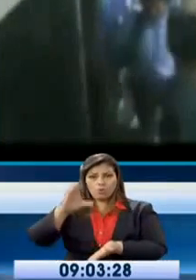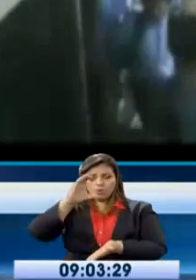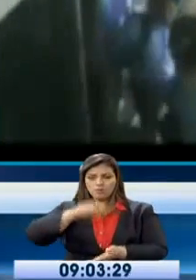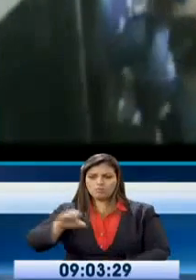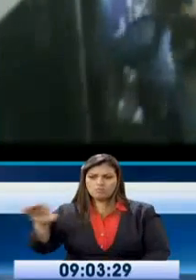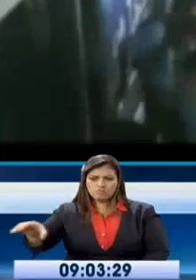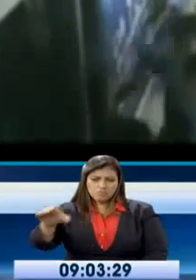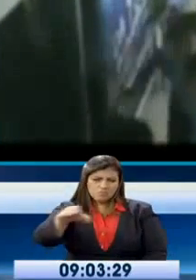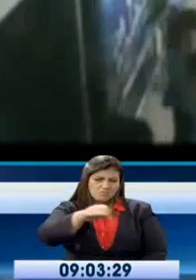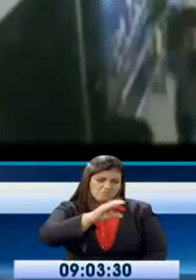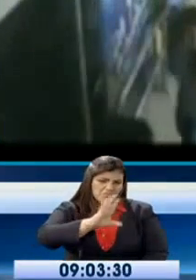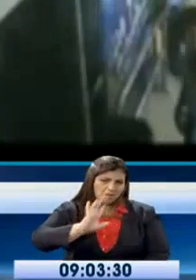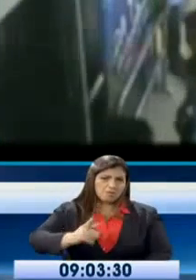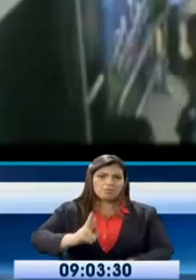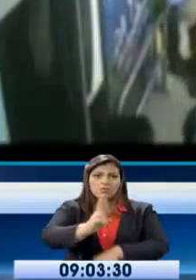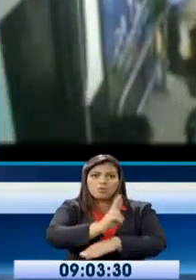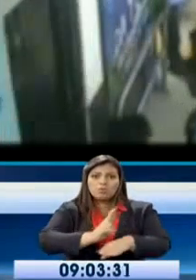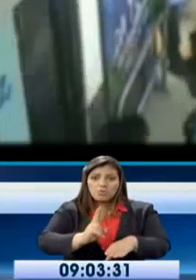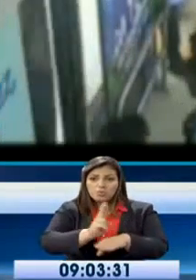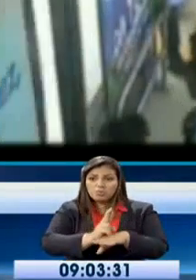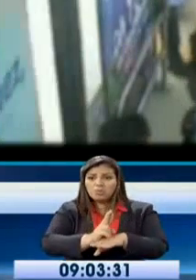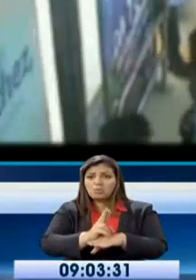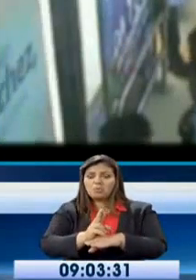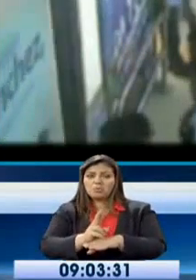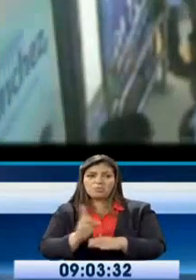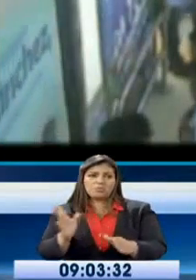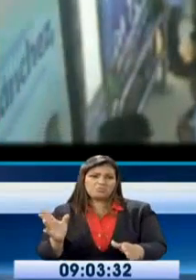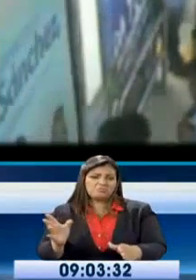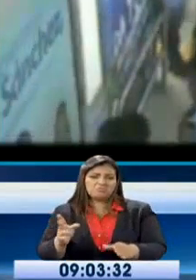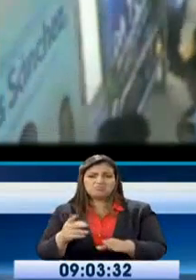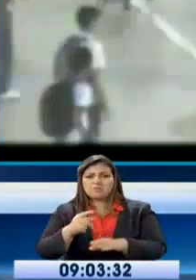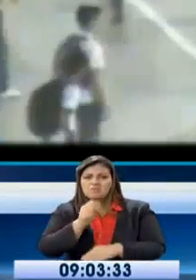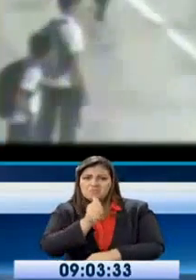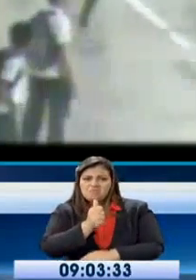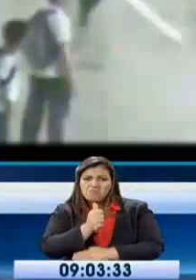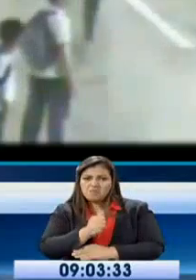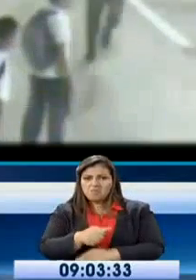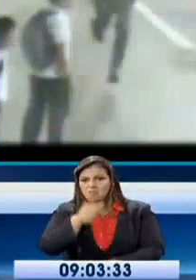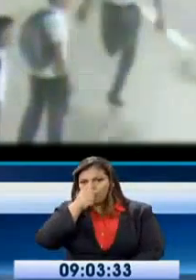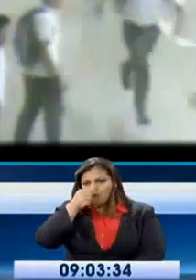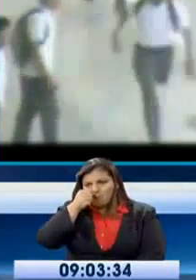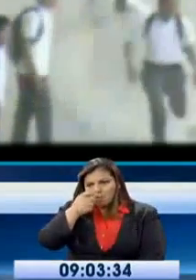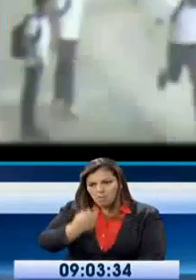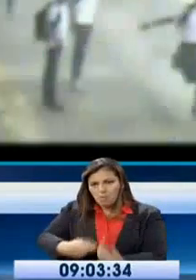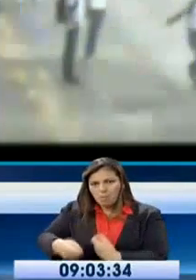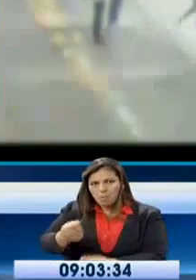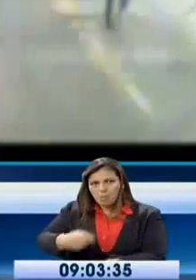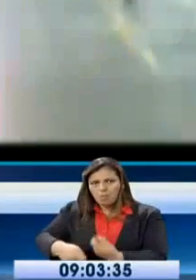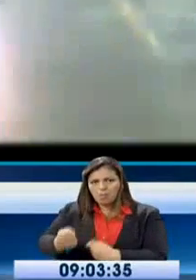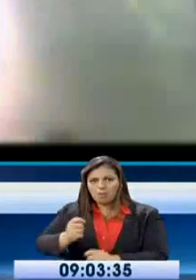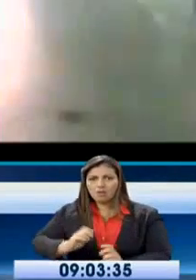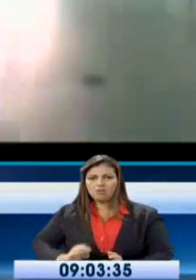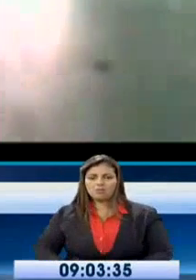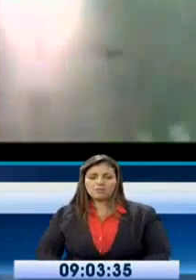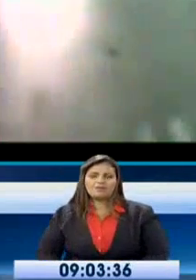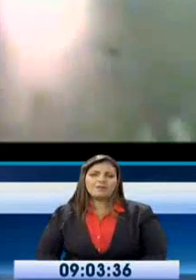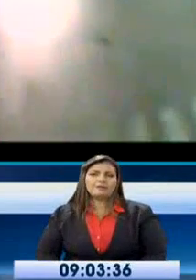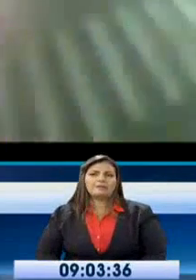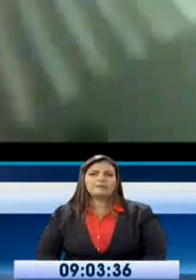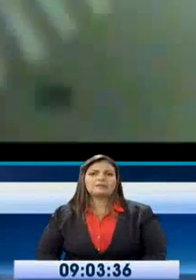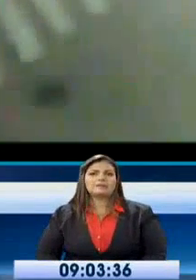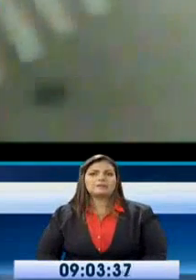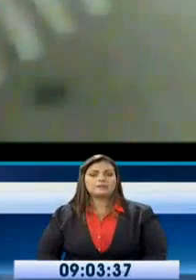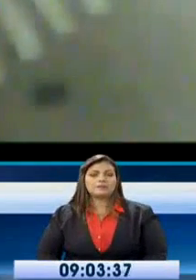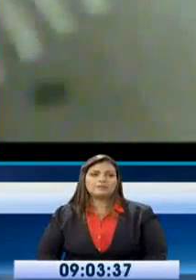ahí, que los rectores a veces venden drogas. Ay, me... Eso ya, usted sabe perfectamente que ese tipo, nosotros no podemos informar ese tipo